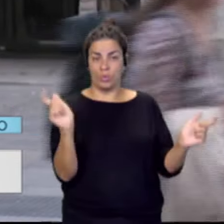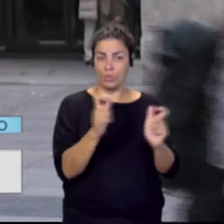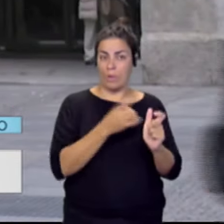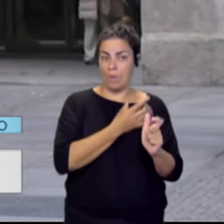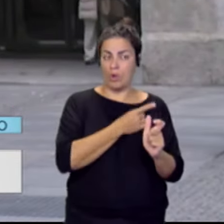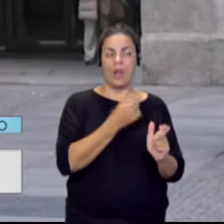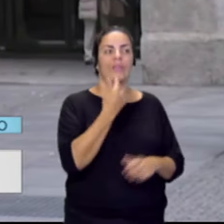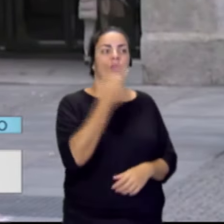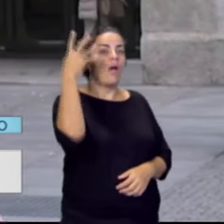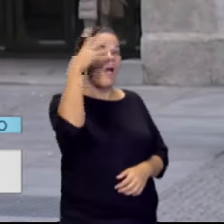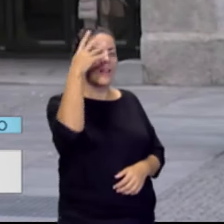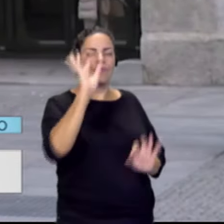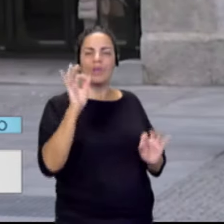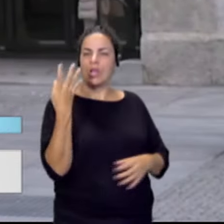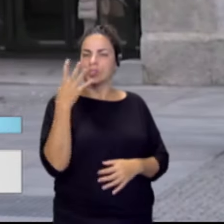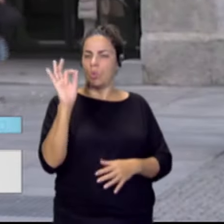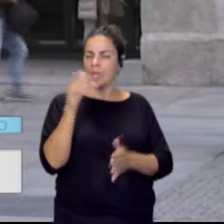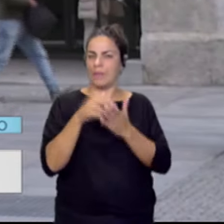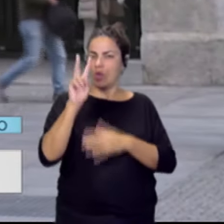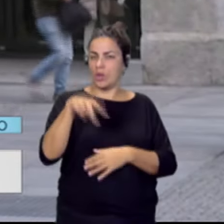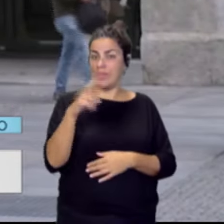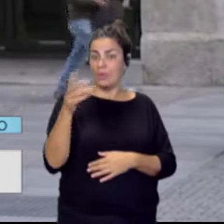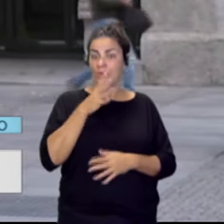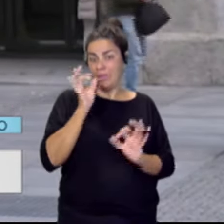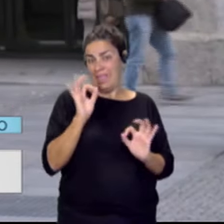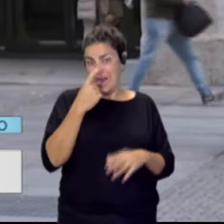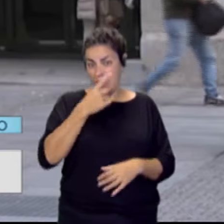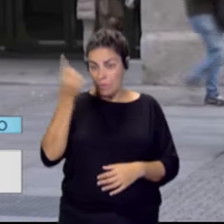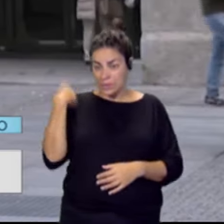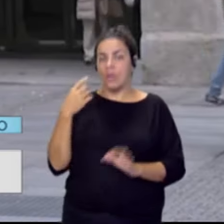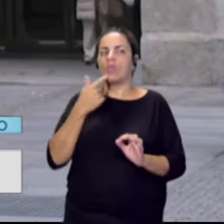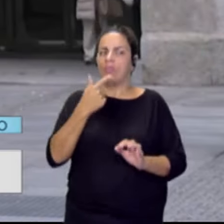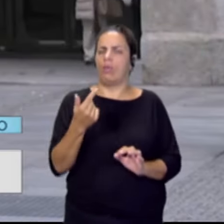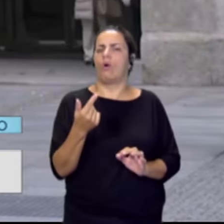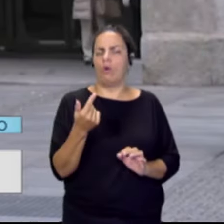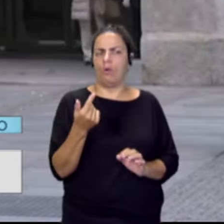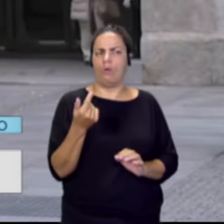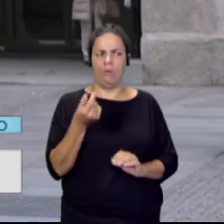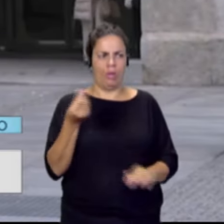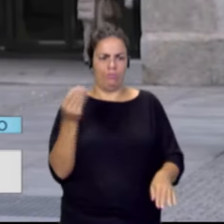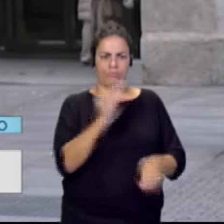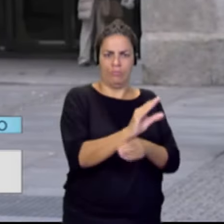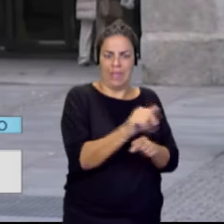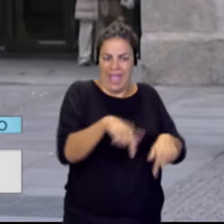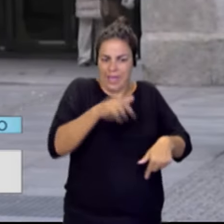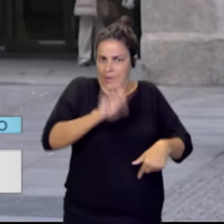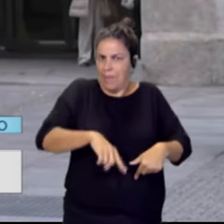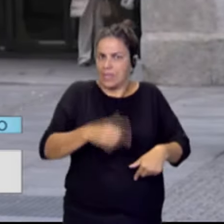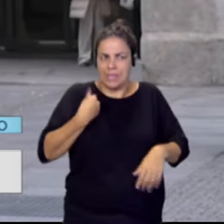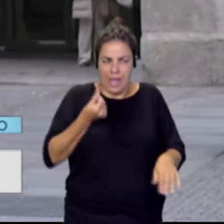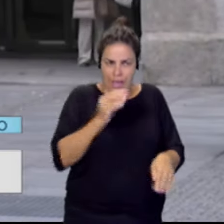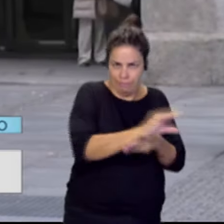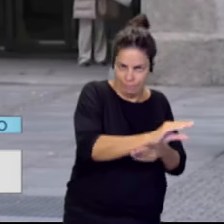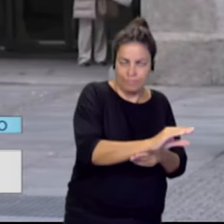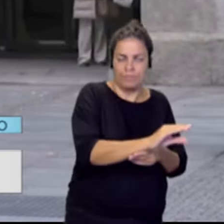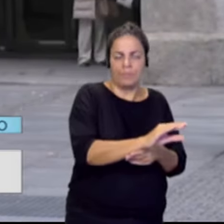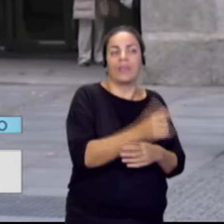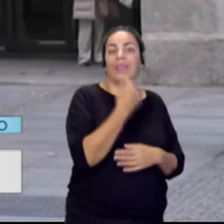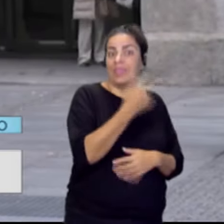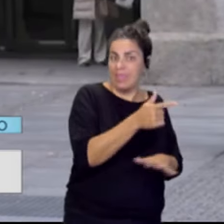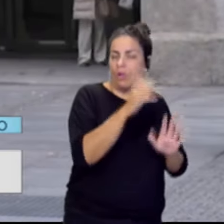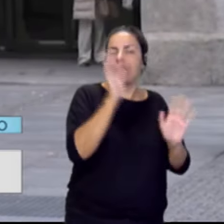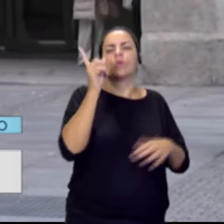euros correspondientes al ejercicio del año pasado estarían ingresados en las arcas públicas de Canarias este mismo mes. Pero además abrió la puerta a negociar